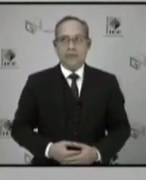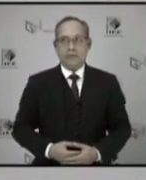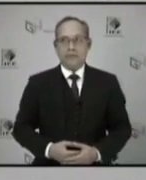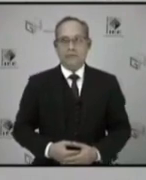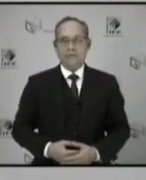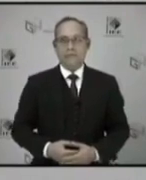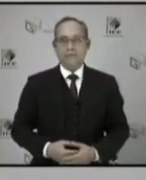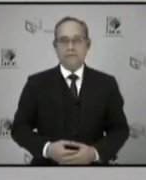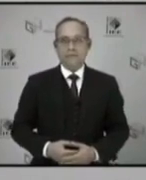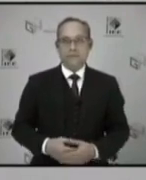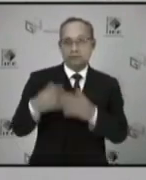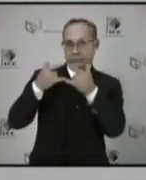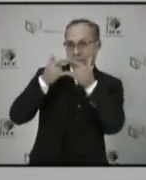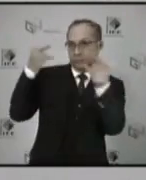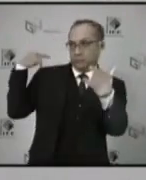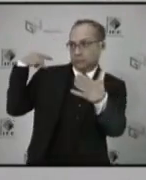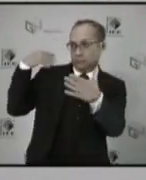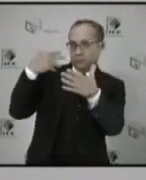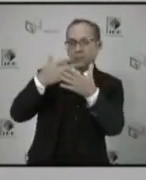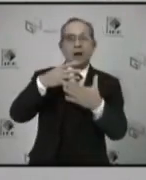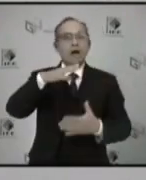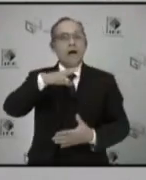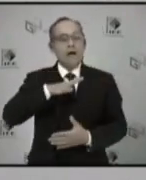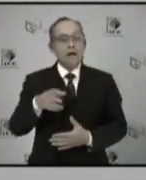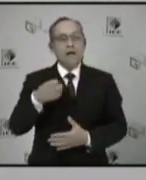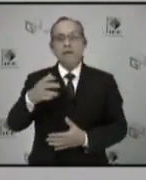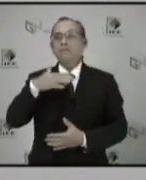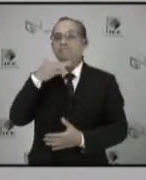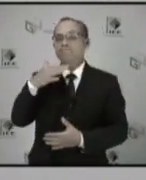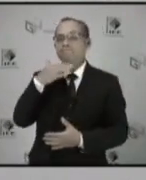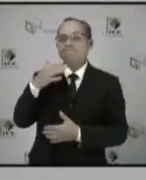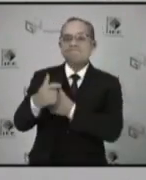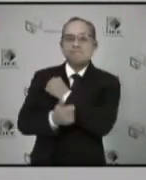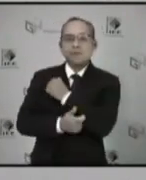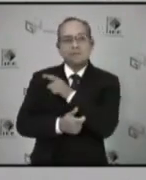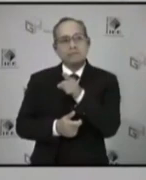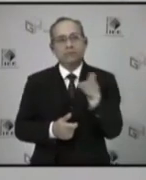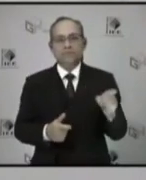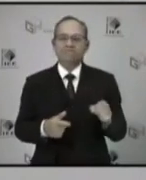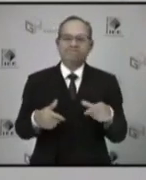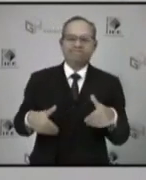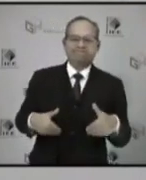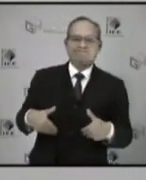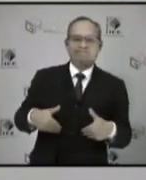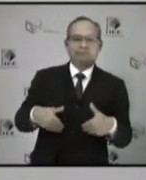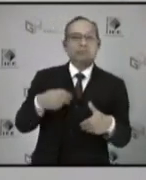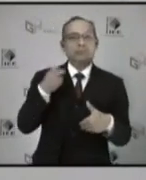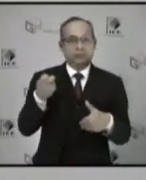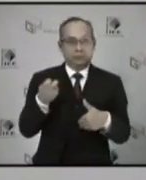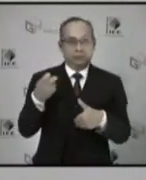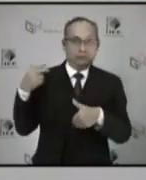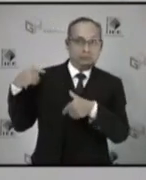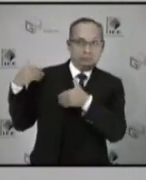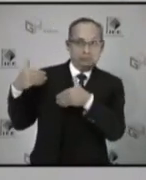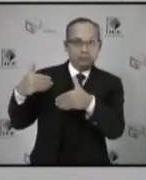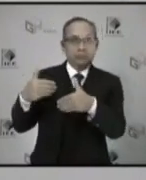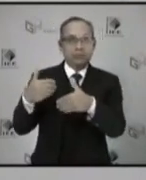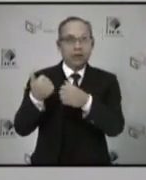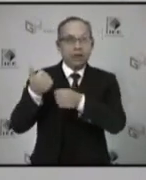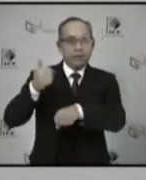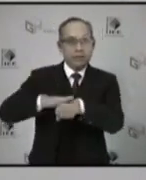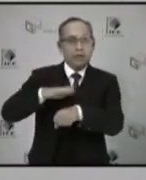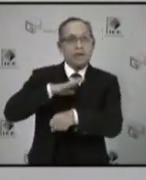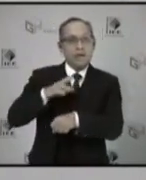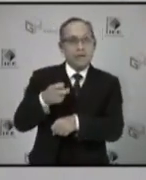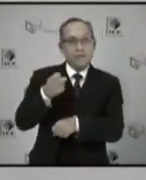Históricamente, la corrupción genera un malestar social que ha trascendido y afectado a diferentes administraciones. De ganar las elecciones, ¿qué